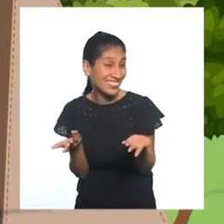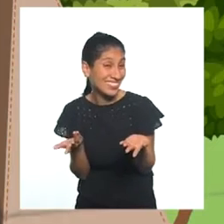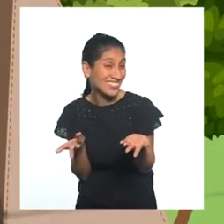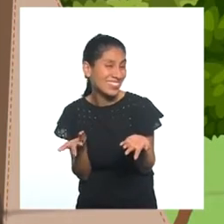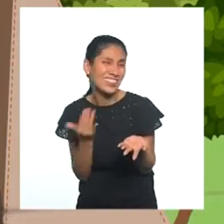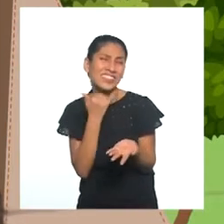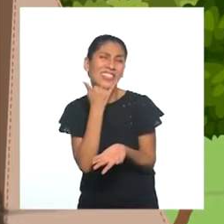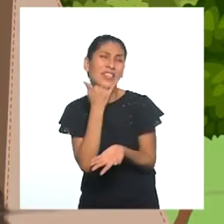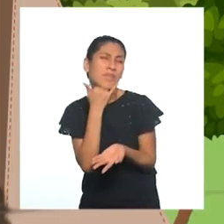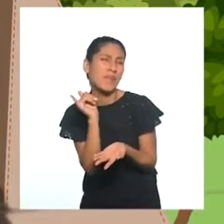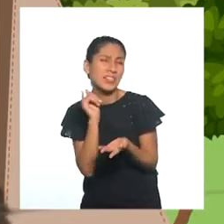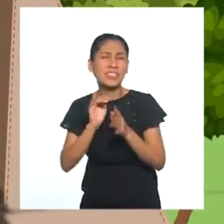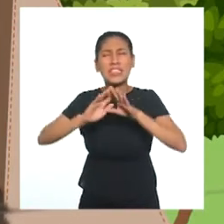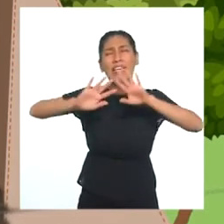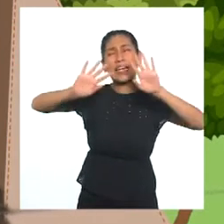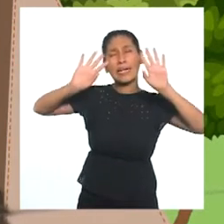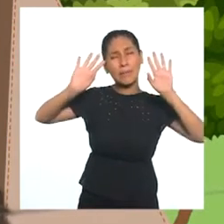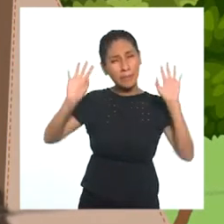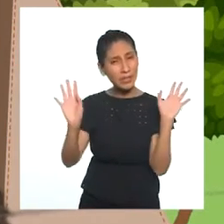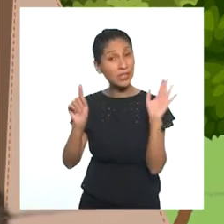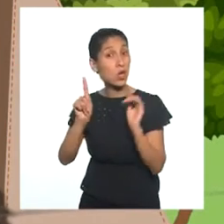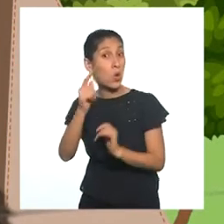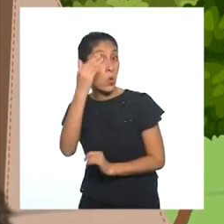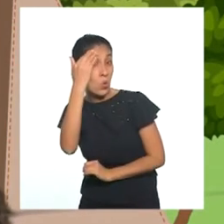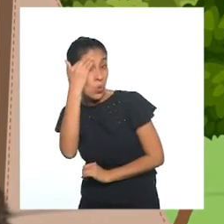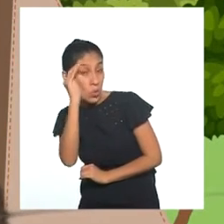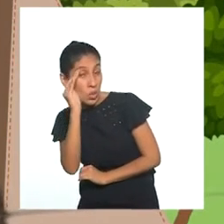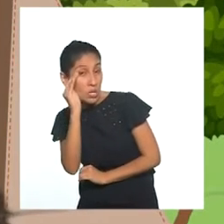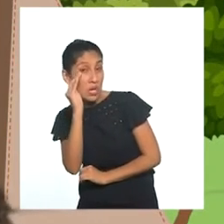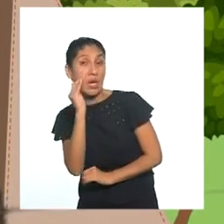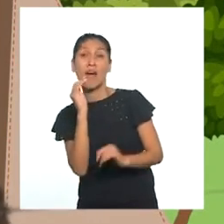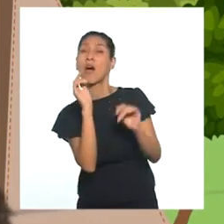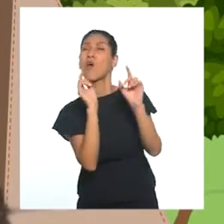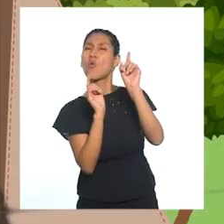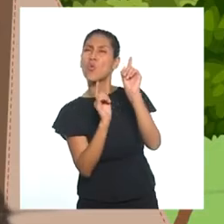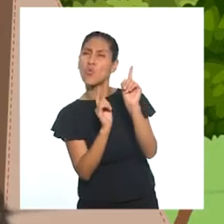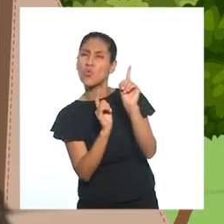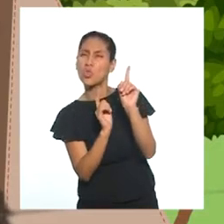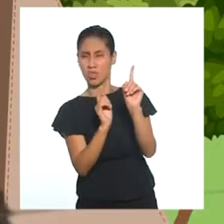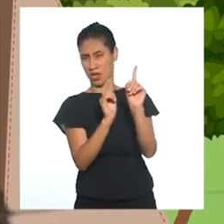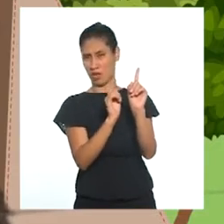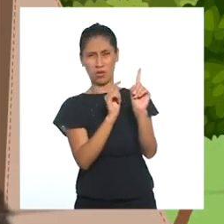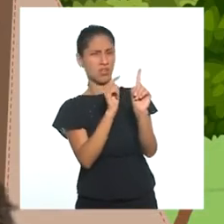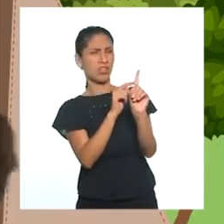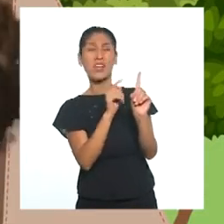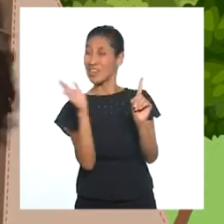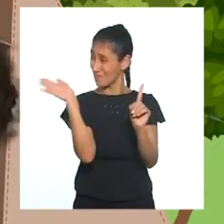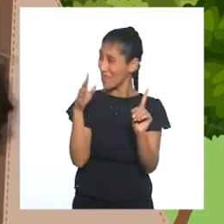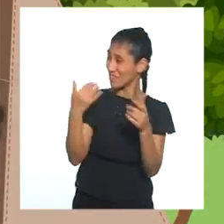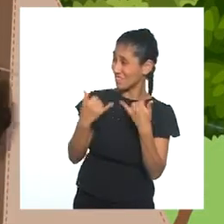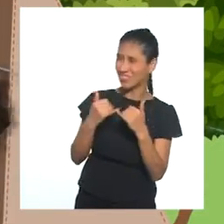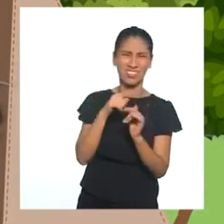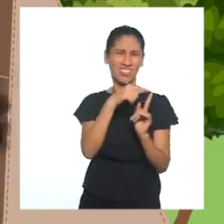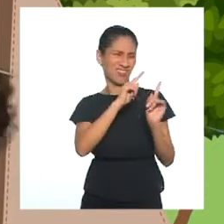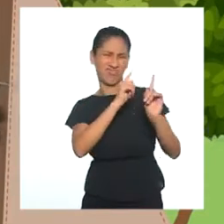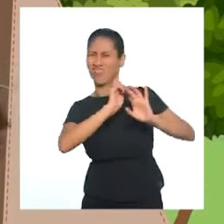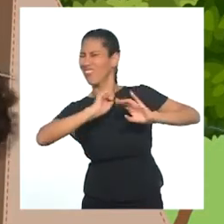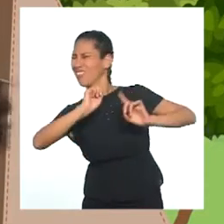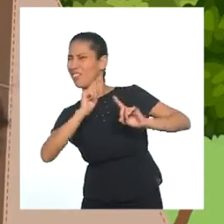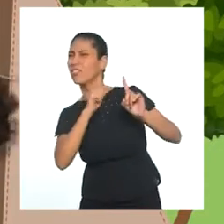¿Y qué pasa si un día alguien no desea realizar una de estas actividades?